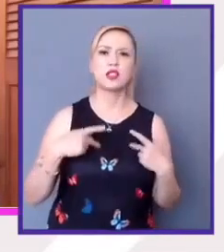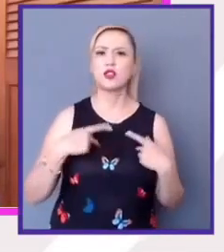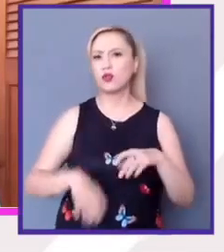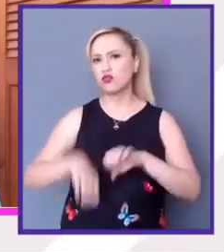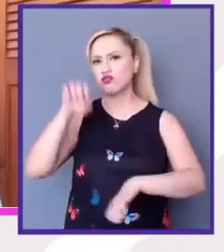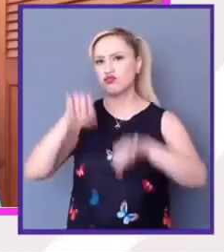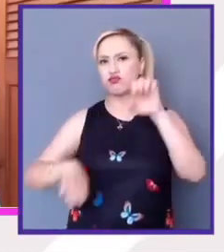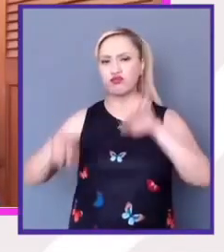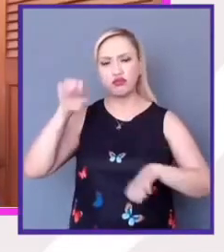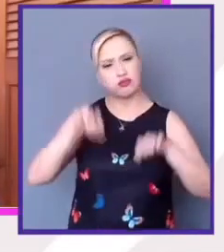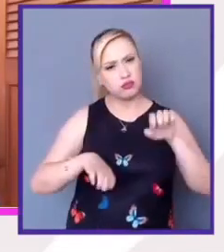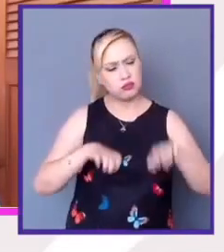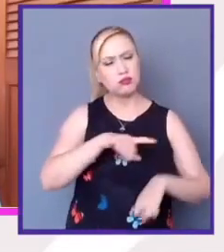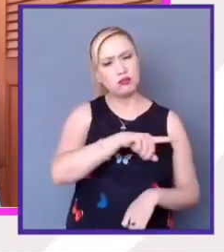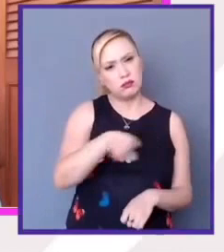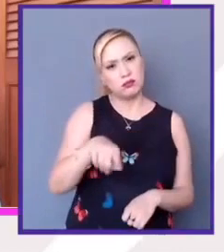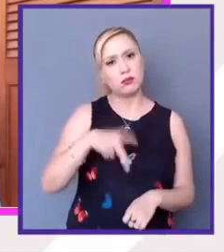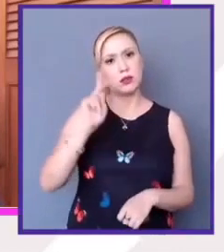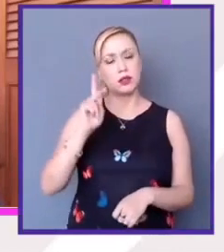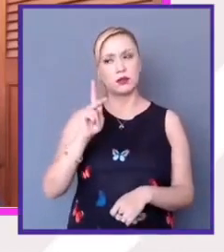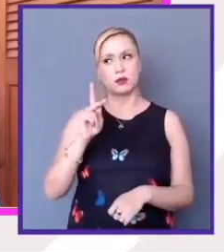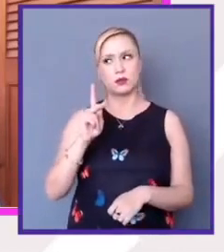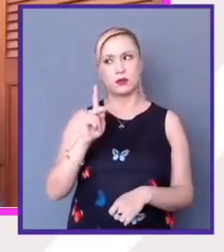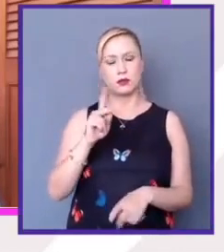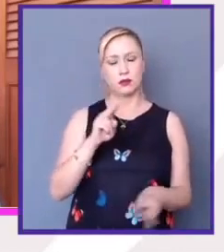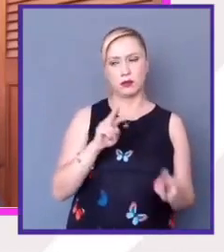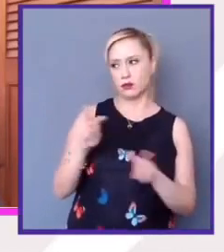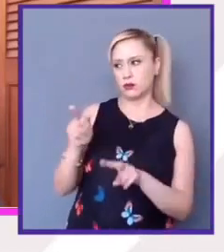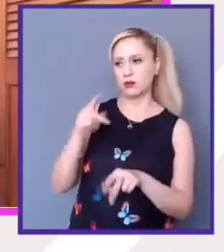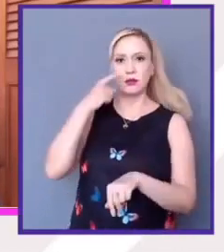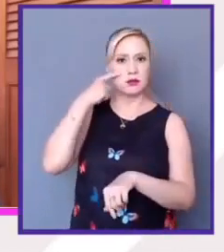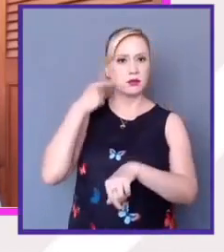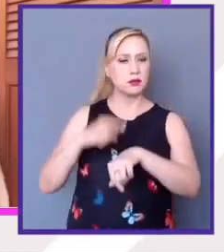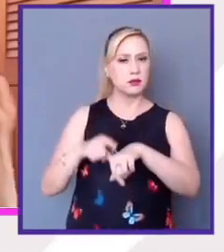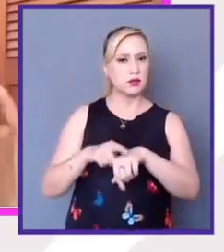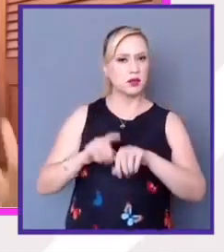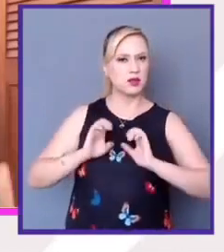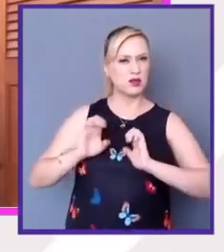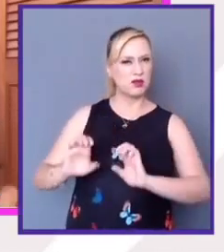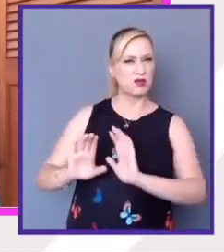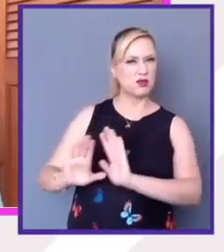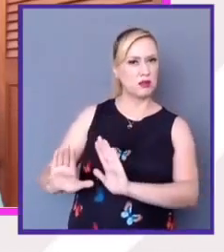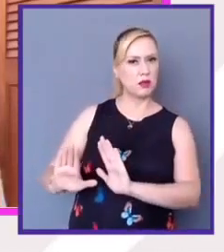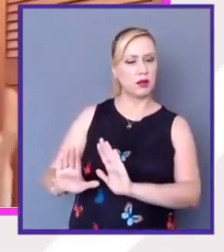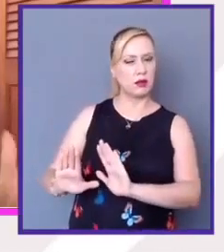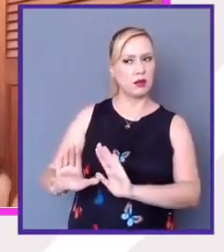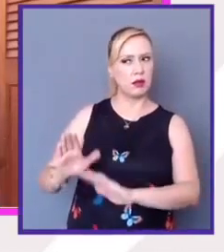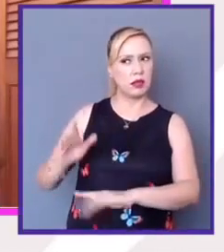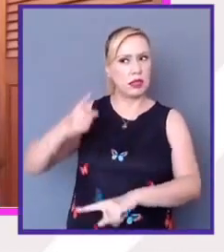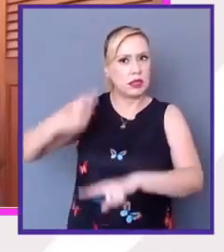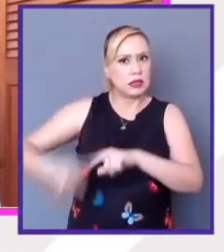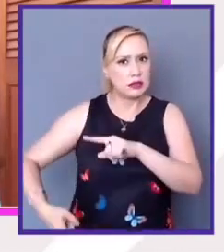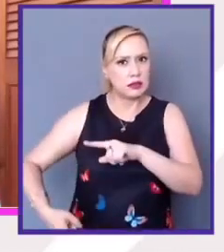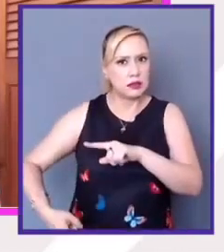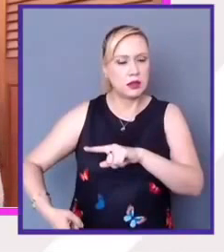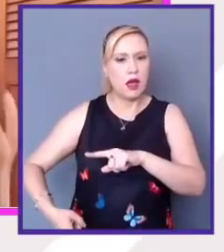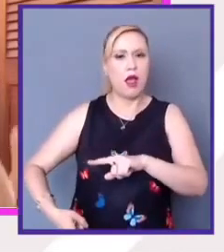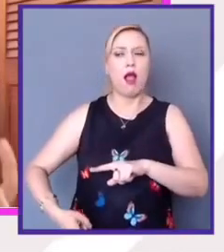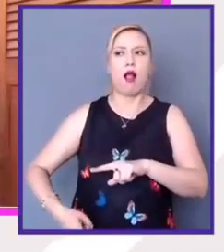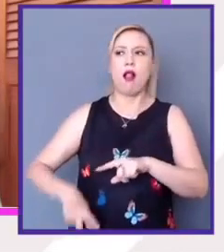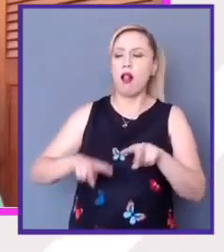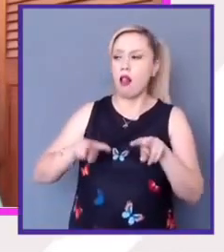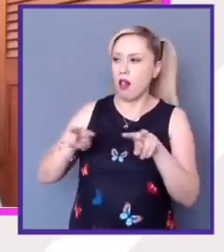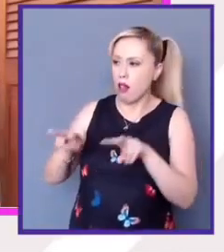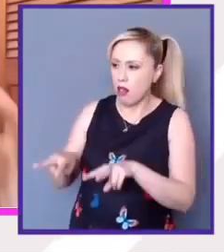mayores, ¿no? Pero incluir una perspectiva antirracista permite mirar desde la interseccionalidad y permite